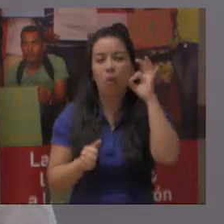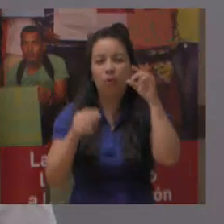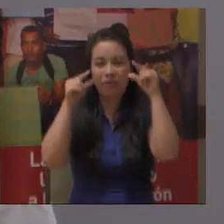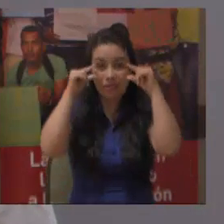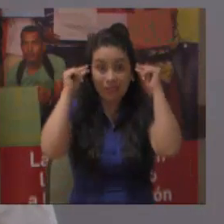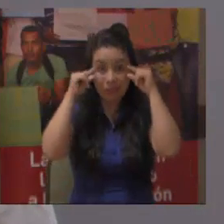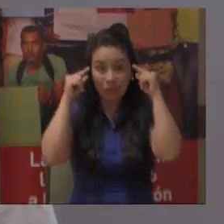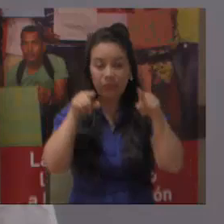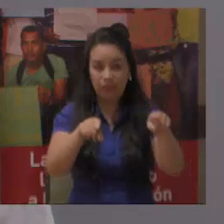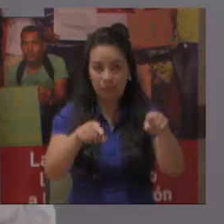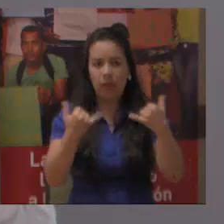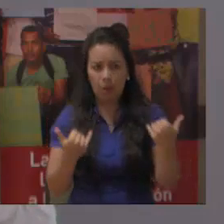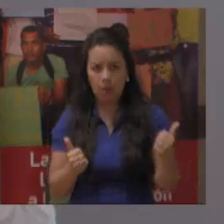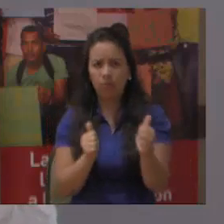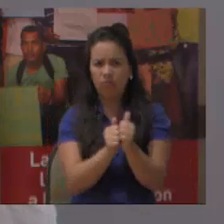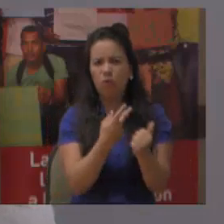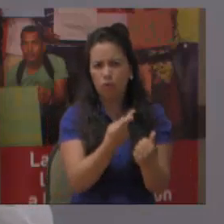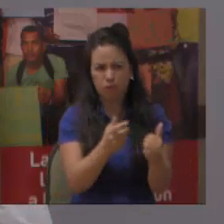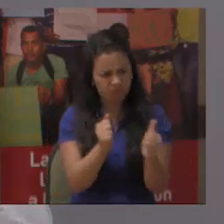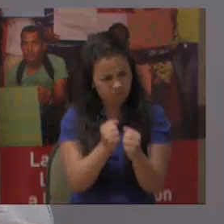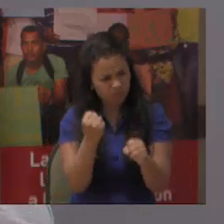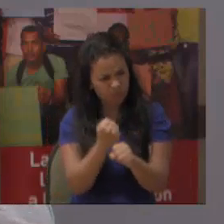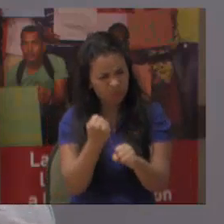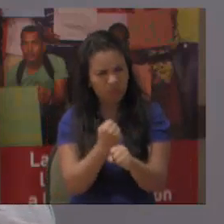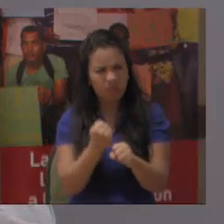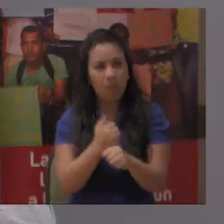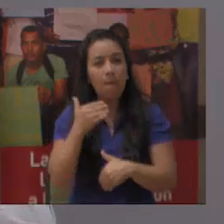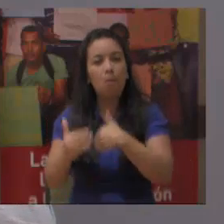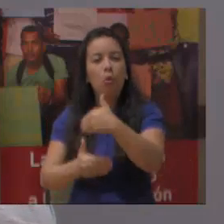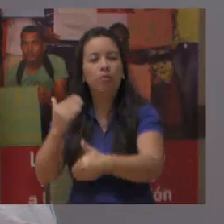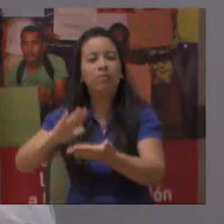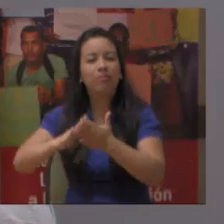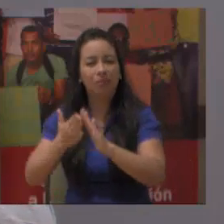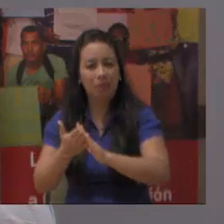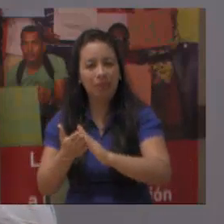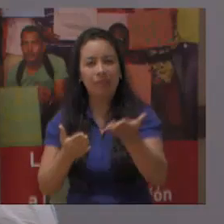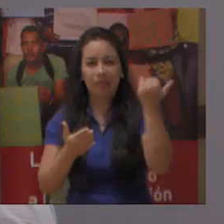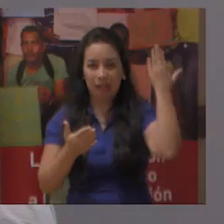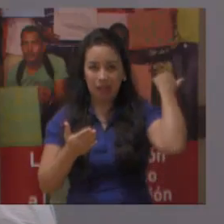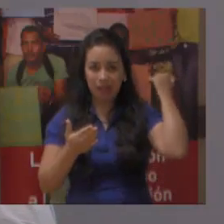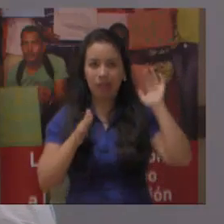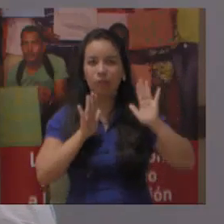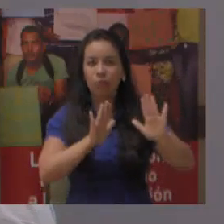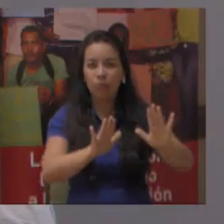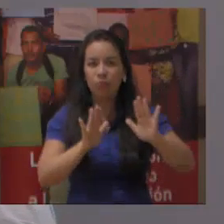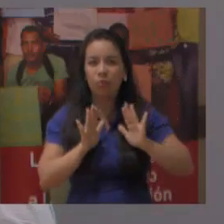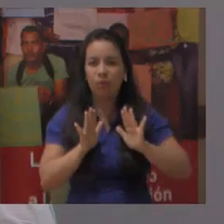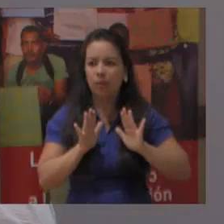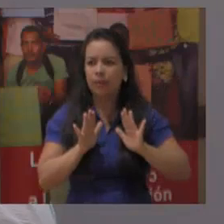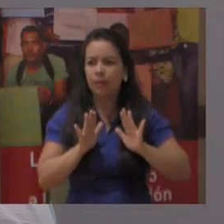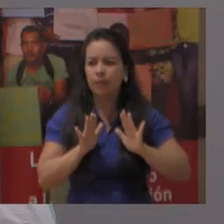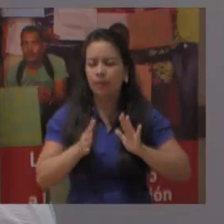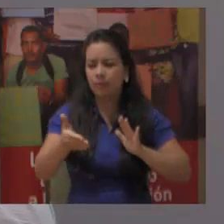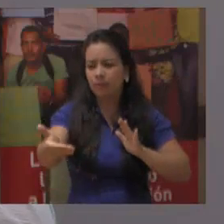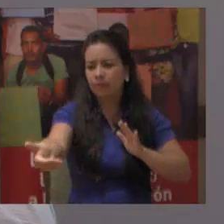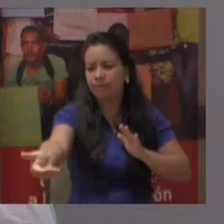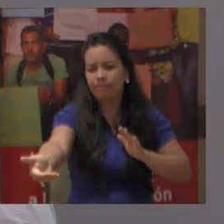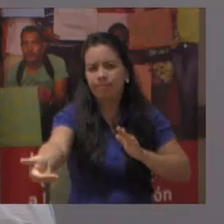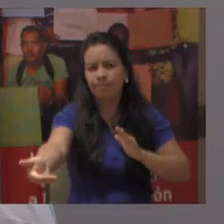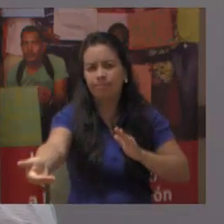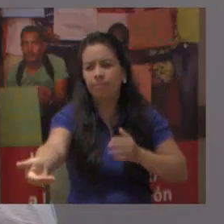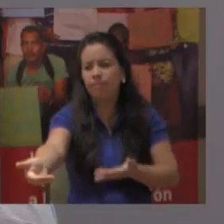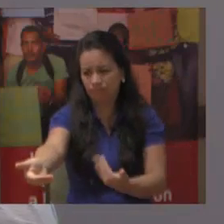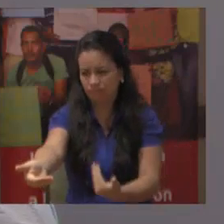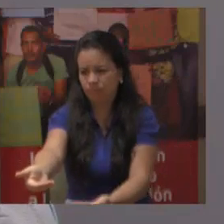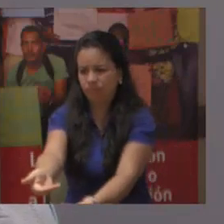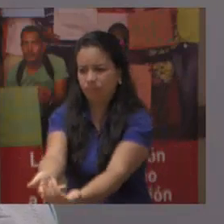presidente Santos directamente, y en el proceso de paz, cuando llegó la hora de tender la mano para